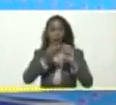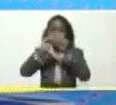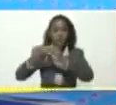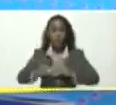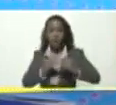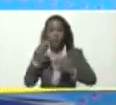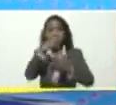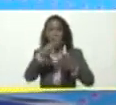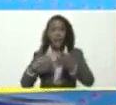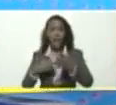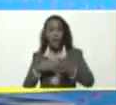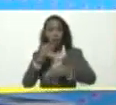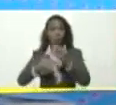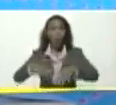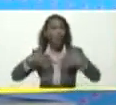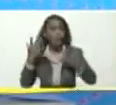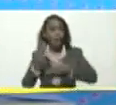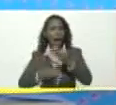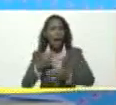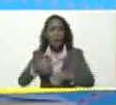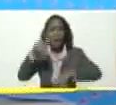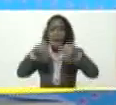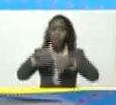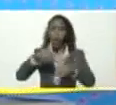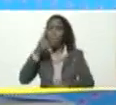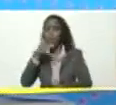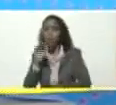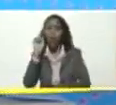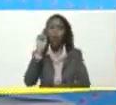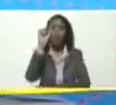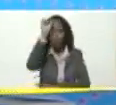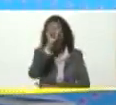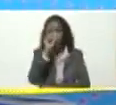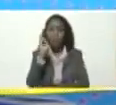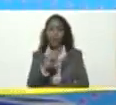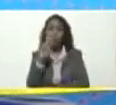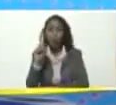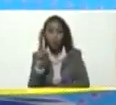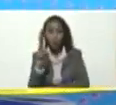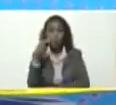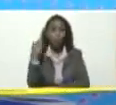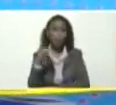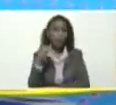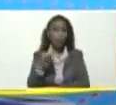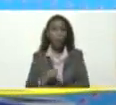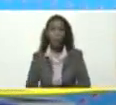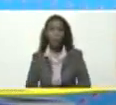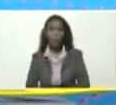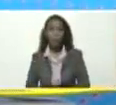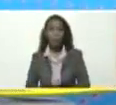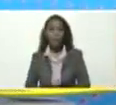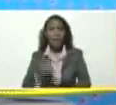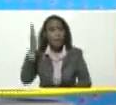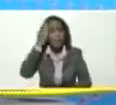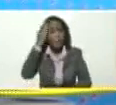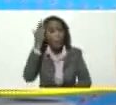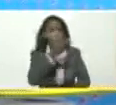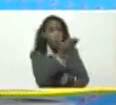cotillón con el cual se va a hacer las elecciones del próximo domingo 21 de noviembre. Sépanlo